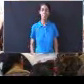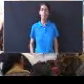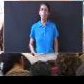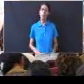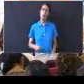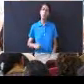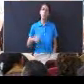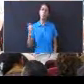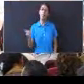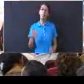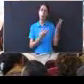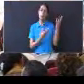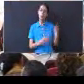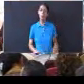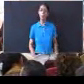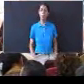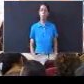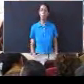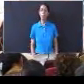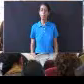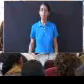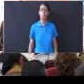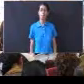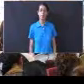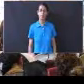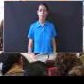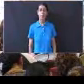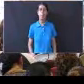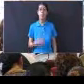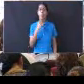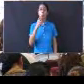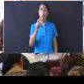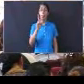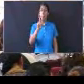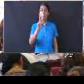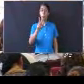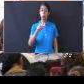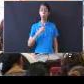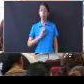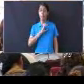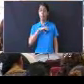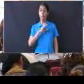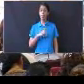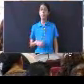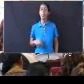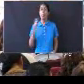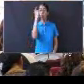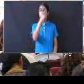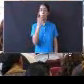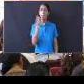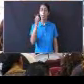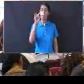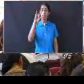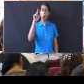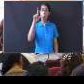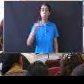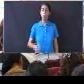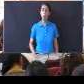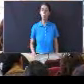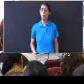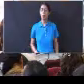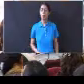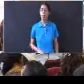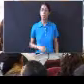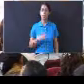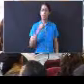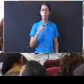Jamás. Eso sí, hermano. Ahí le voy a decir unas características de Saúl. Que Saúl cambiaba así de carácter. Era